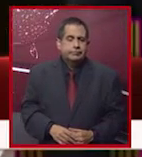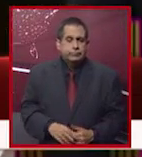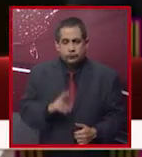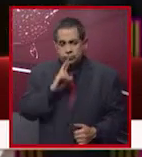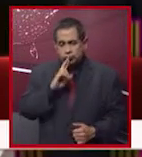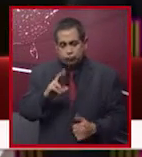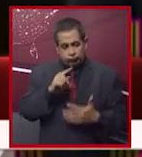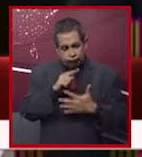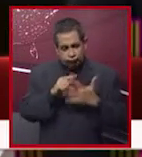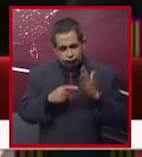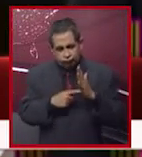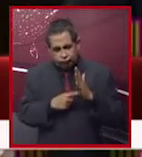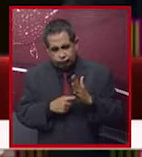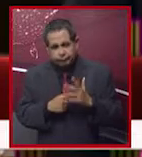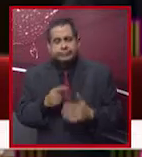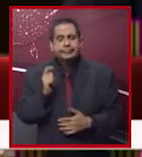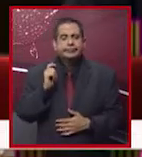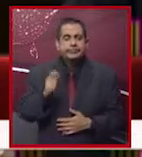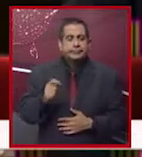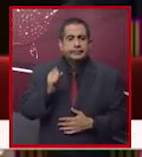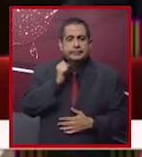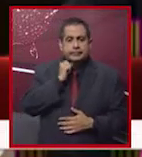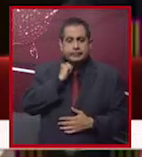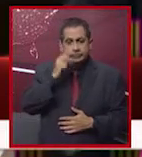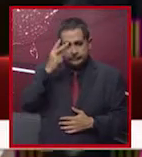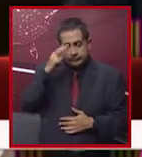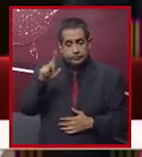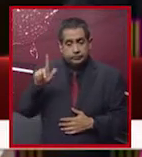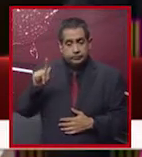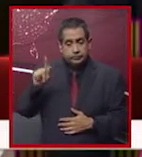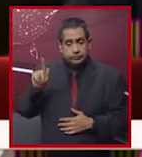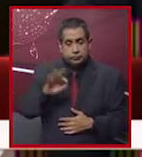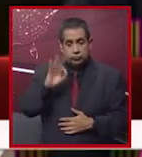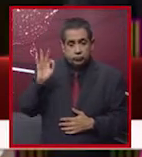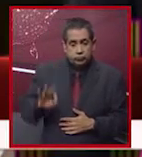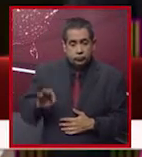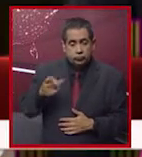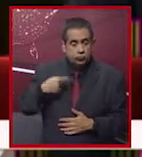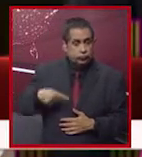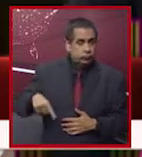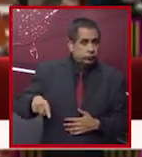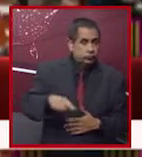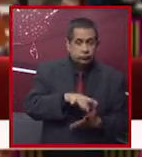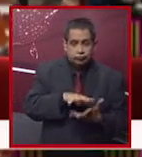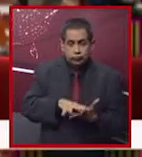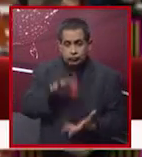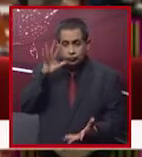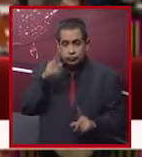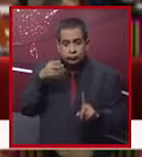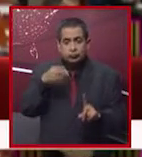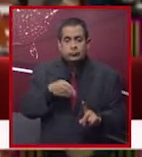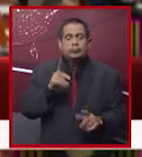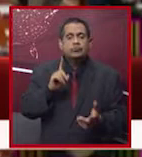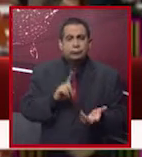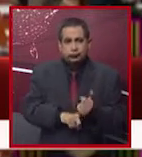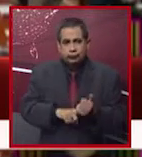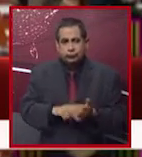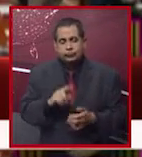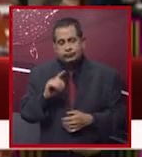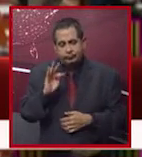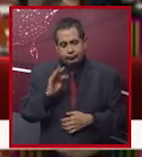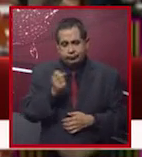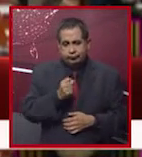resultados indican que en el Senado de la República el 70% de los escaños de mayoría fueron resultado de